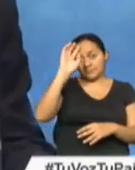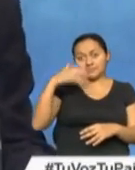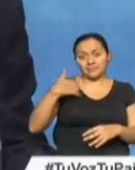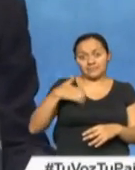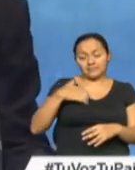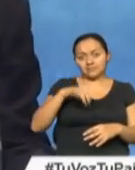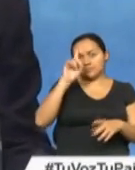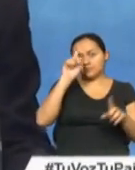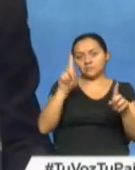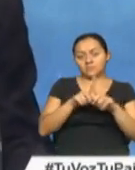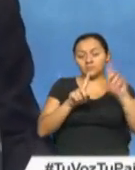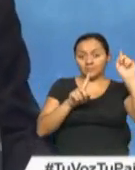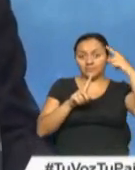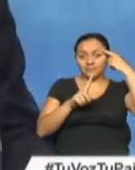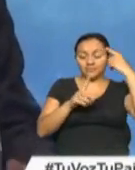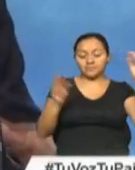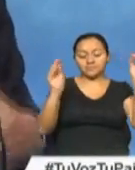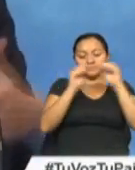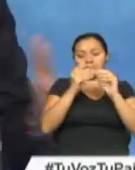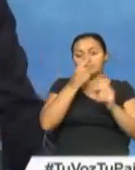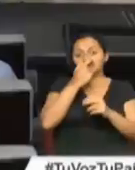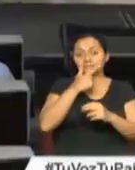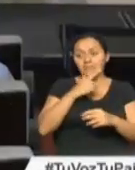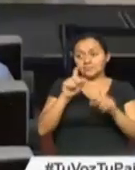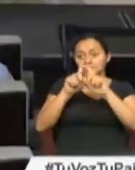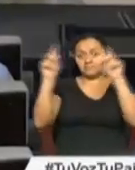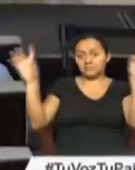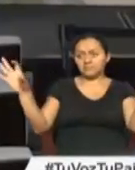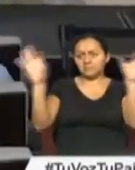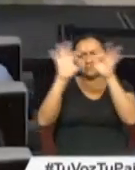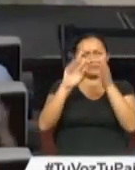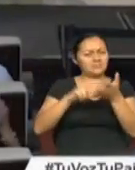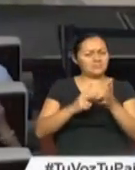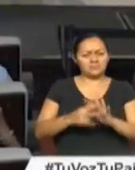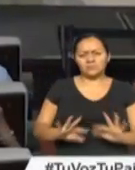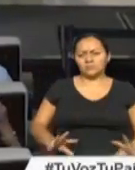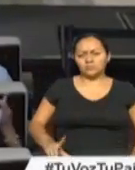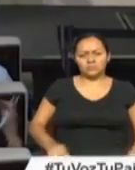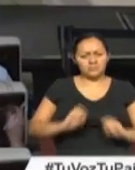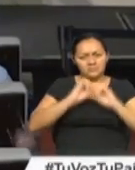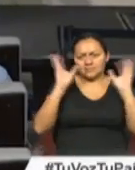el acuerdo entre el gobierno y la empresa de los Macri constituye un acto de corrupción.